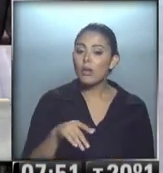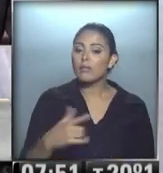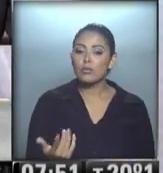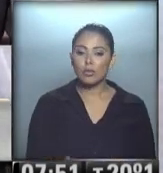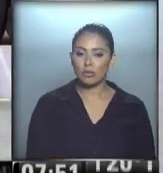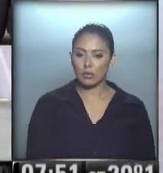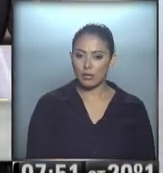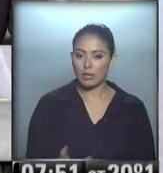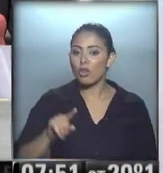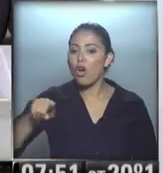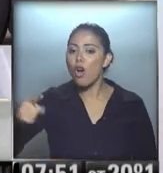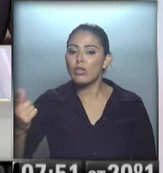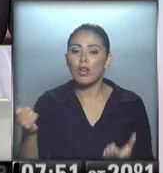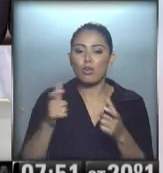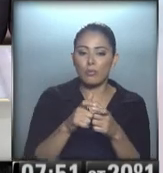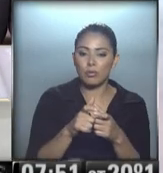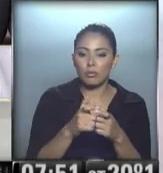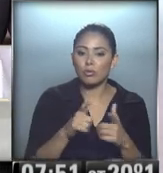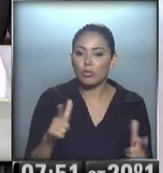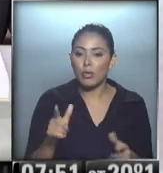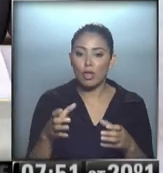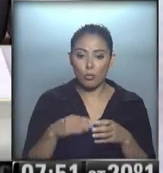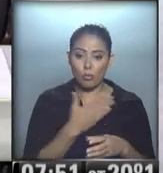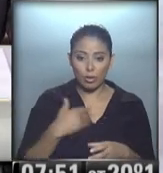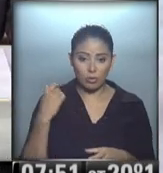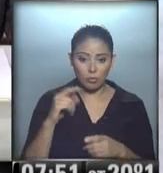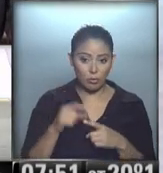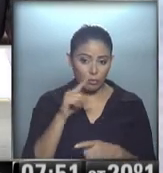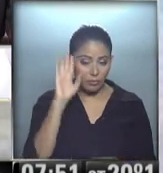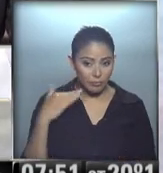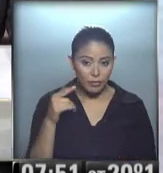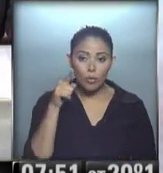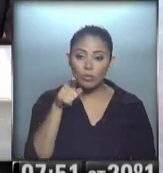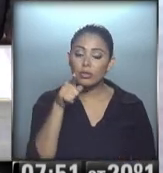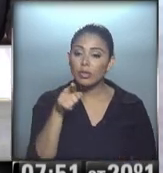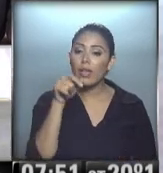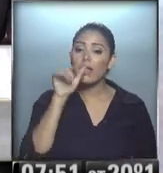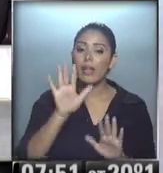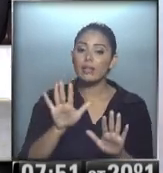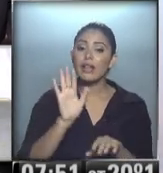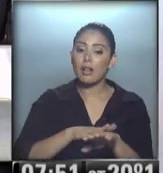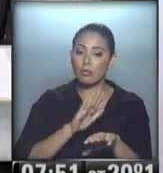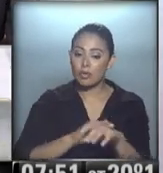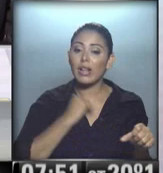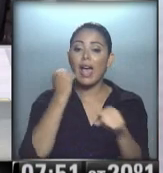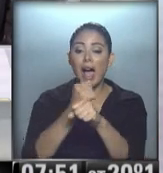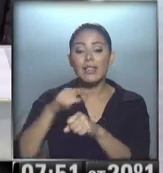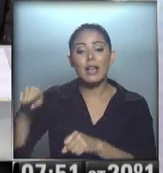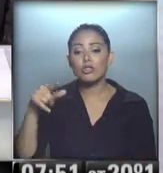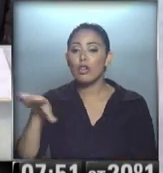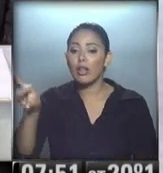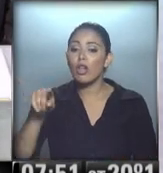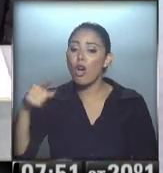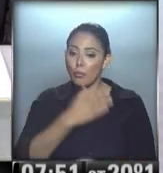haber otra comisión para el Frente para la Victoria. Usted momentáneamente va a estar a cargo de la comisión hasta que se designe a un